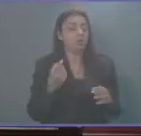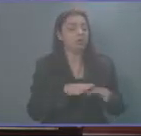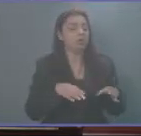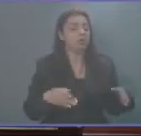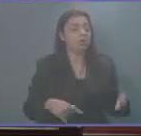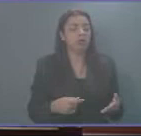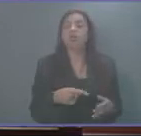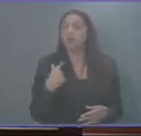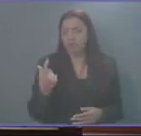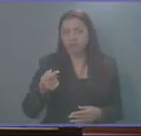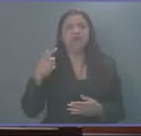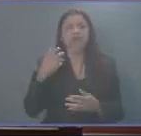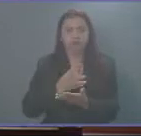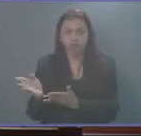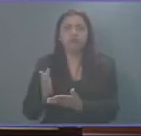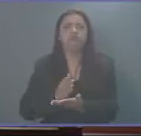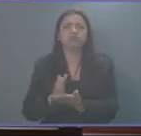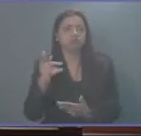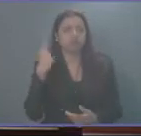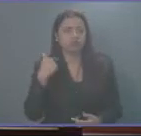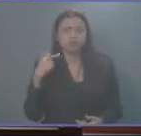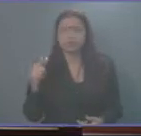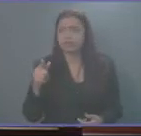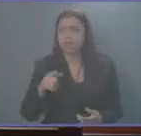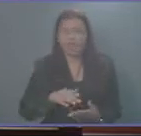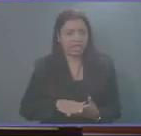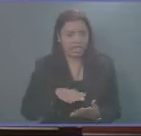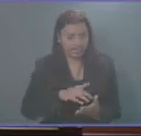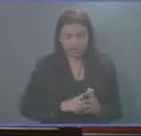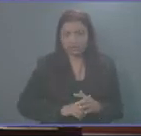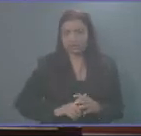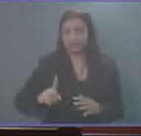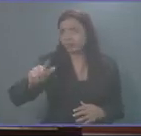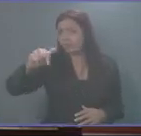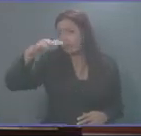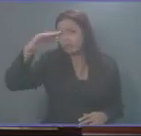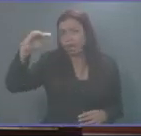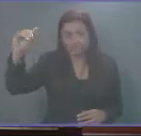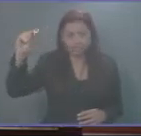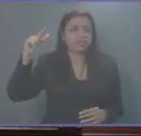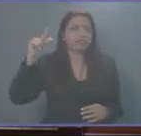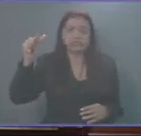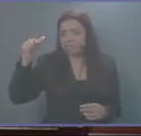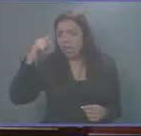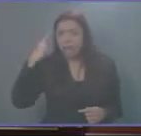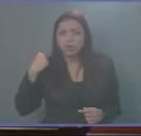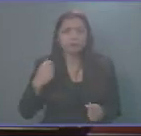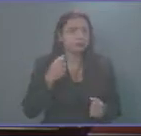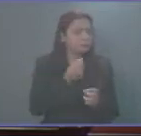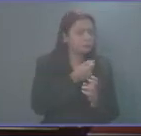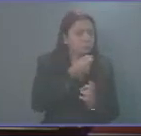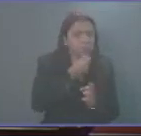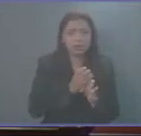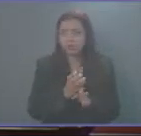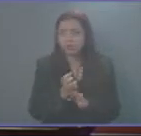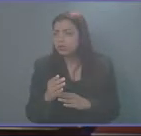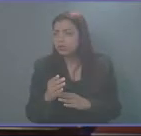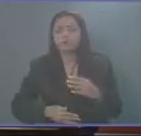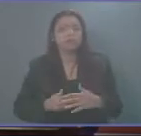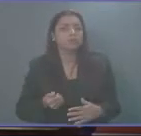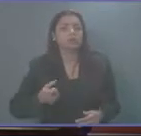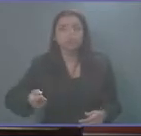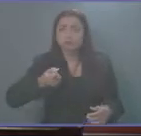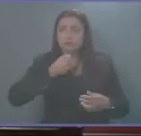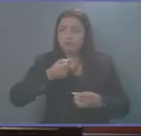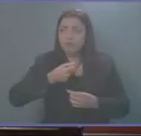el pellejo hasta fuera de nuestras fronteras para llevar la